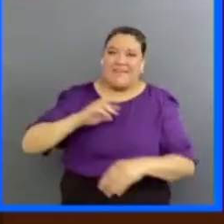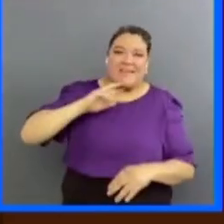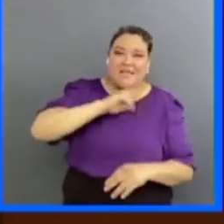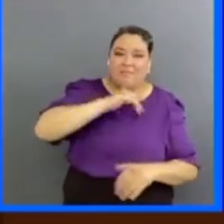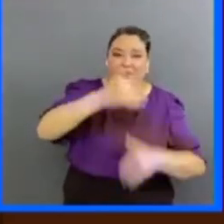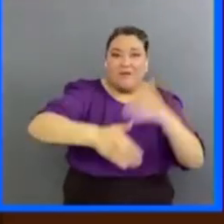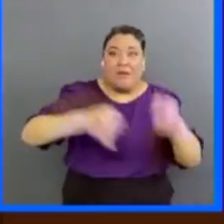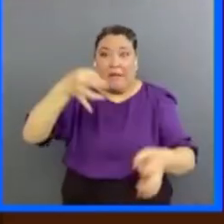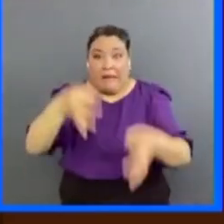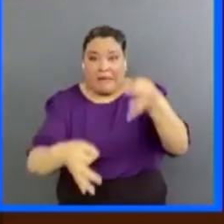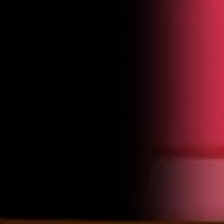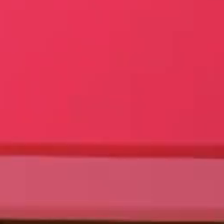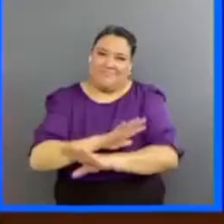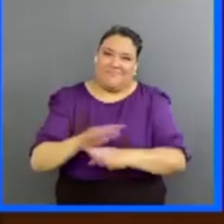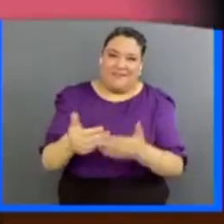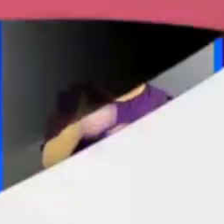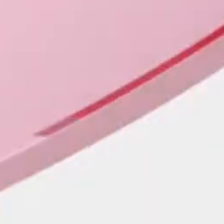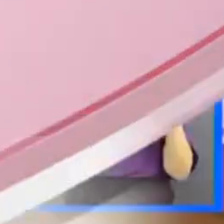ámbito penal.